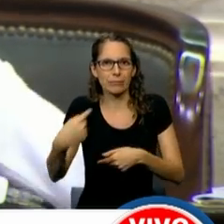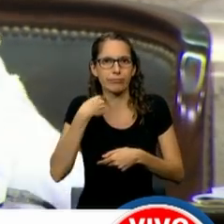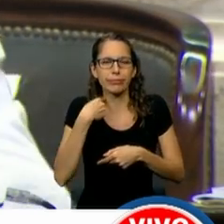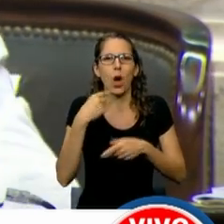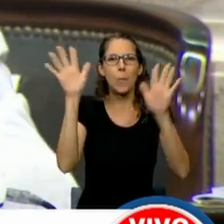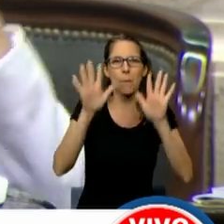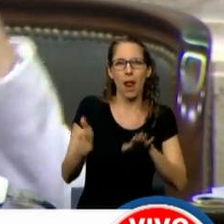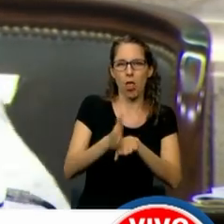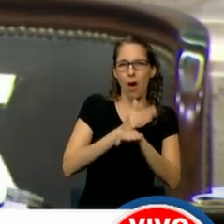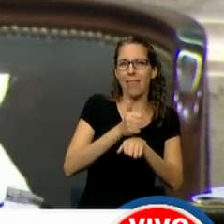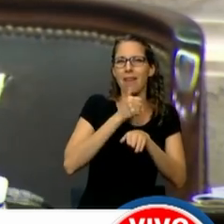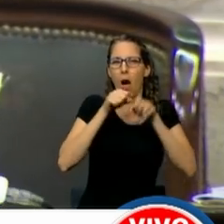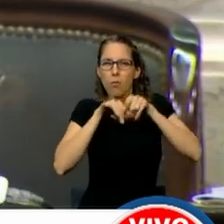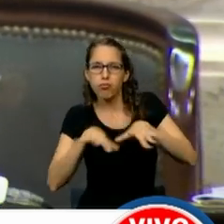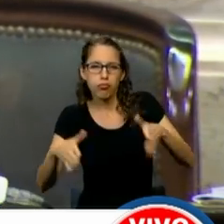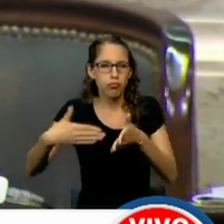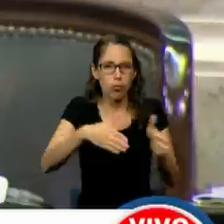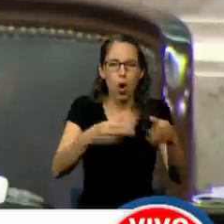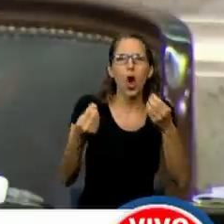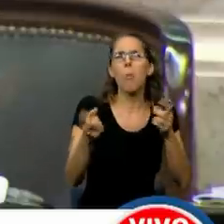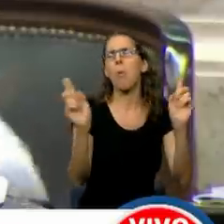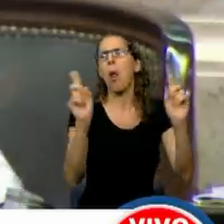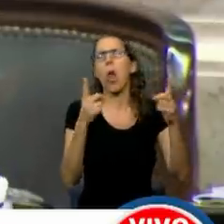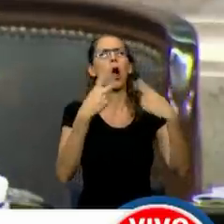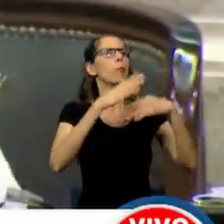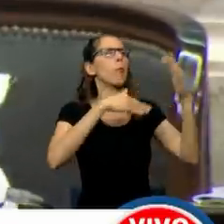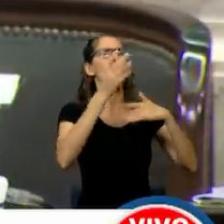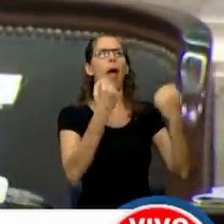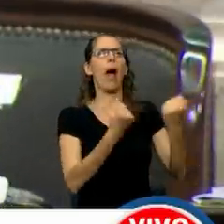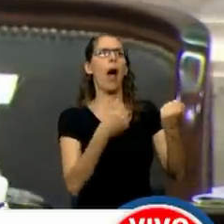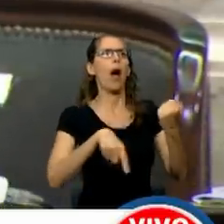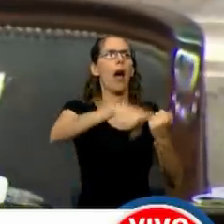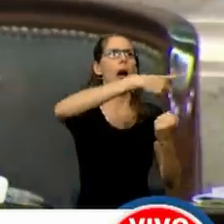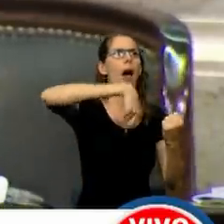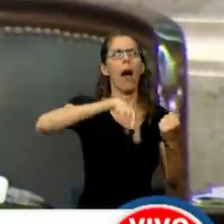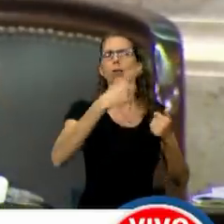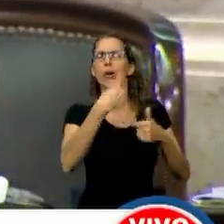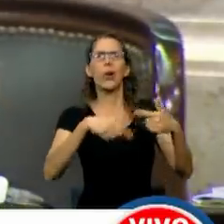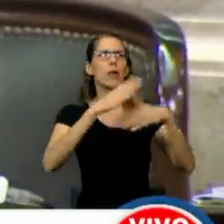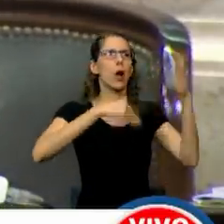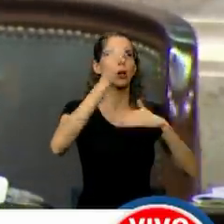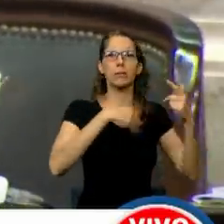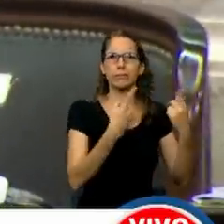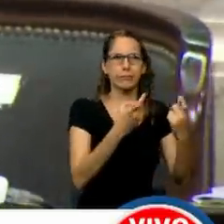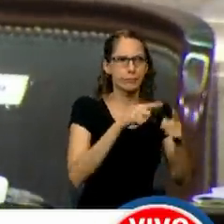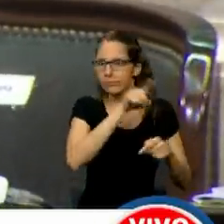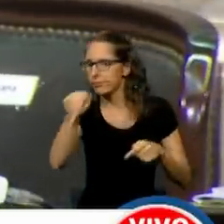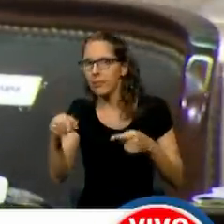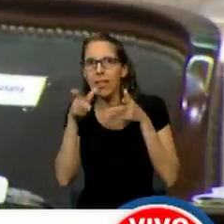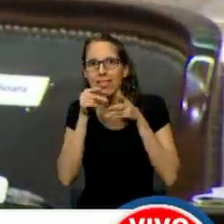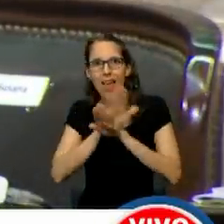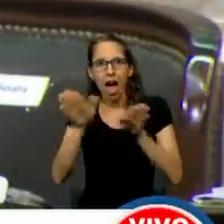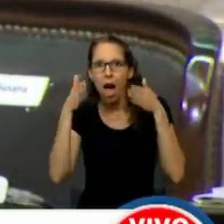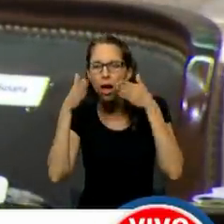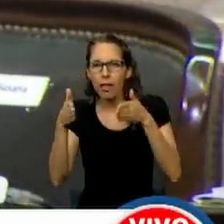sistema de riego construimos velódromos autódromos hoy gestionamos en este proyecto de presupuesto